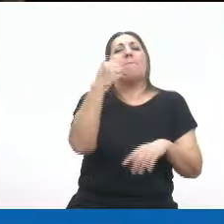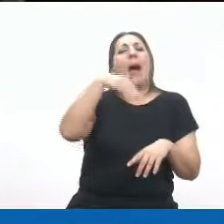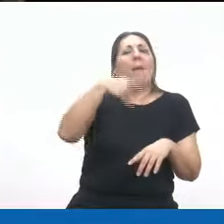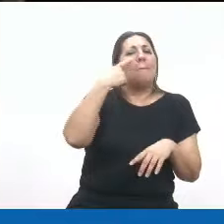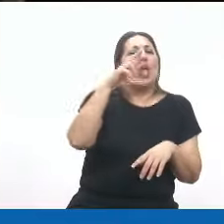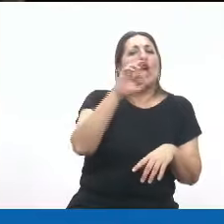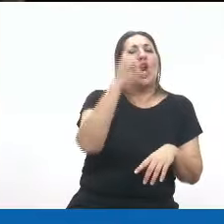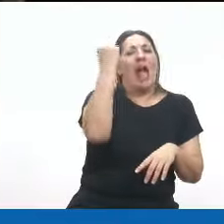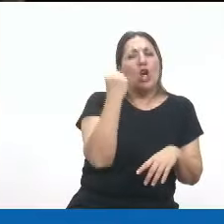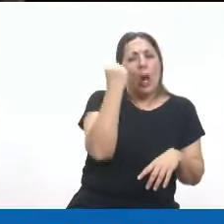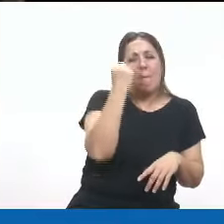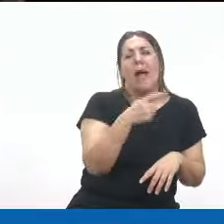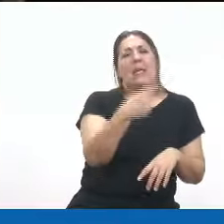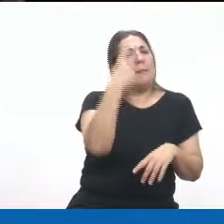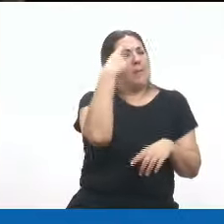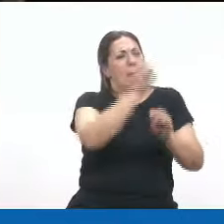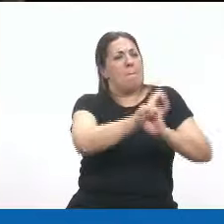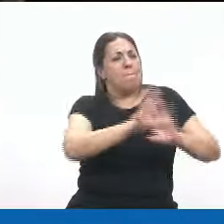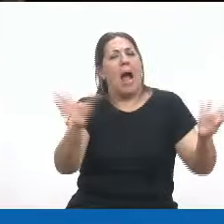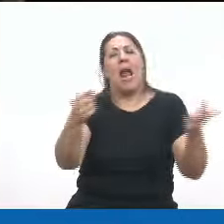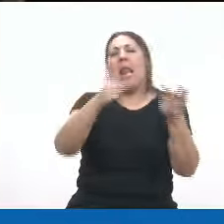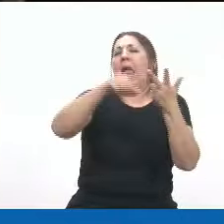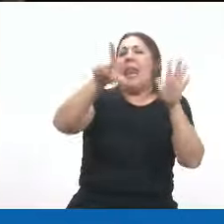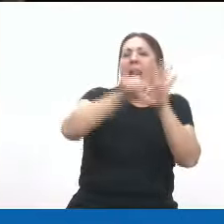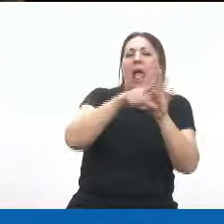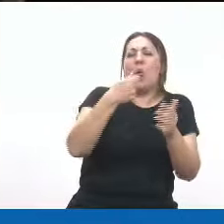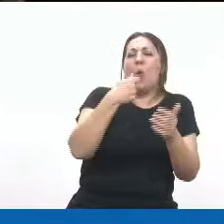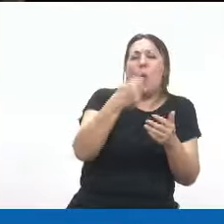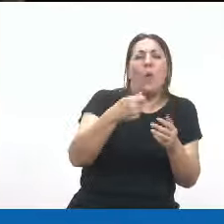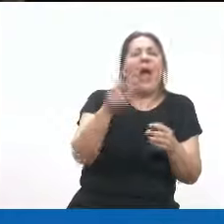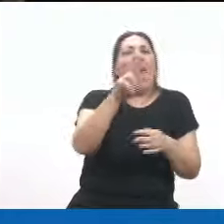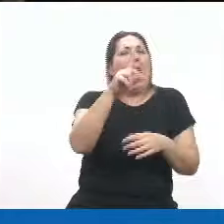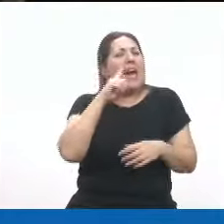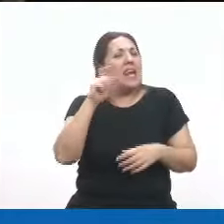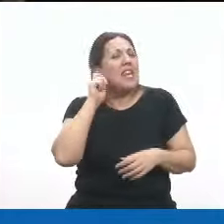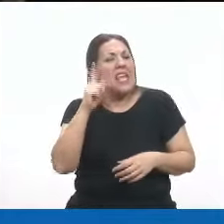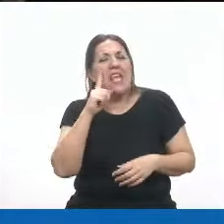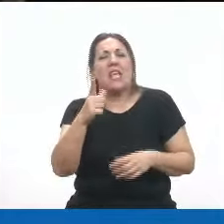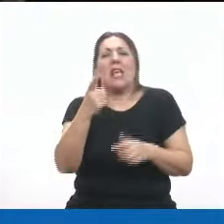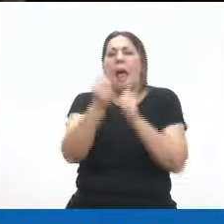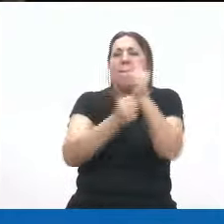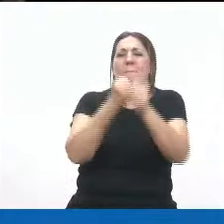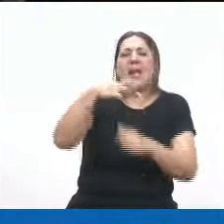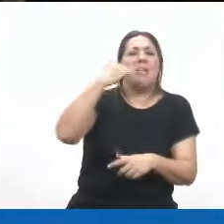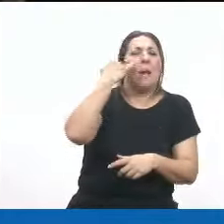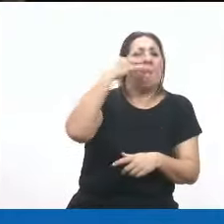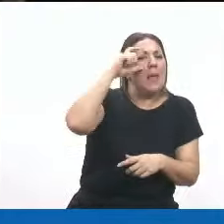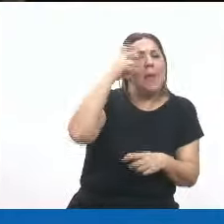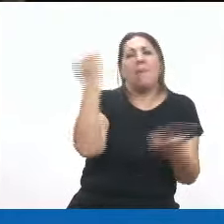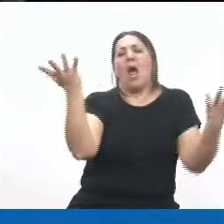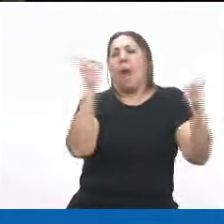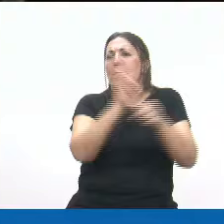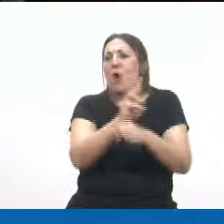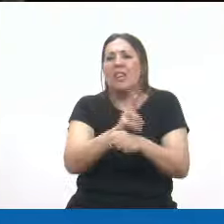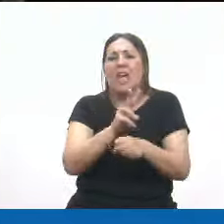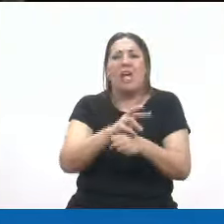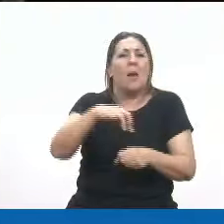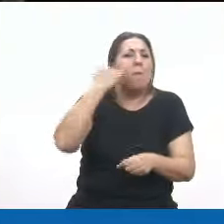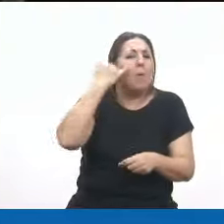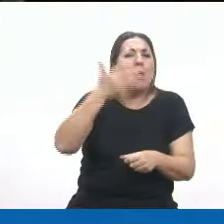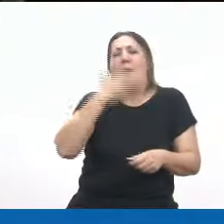piensan que esto está mal que la ley previsional que el rigi que que las pymes protejamos a las pymes viste se